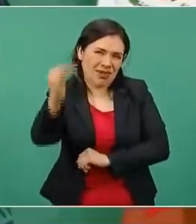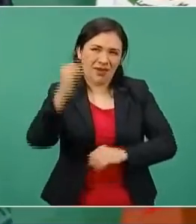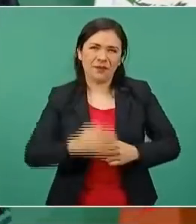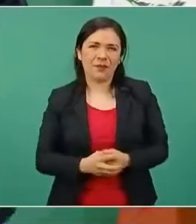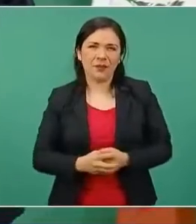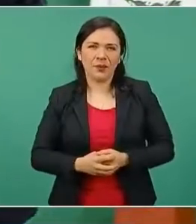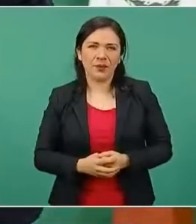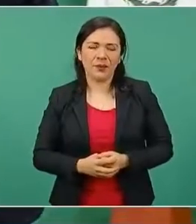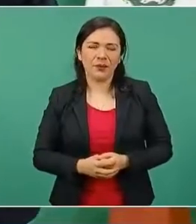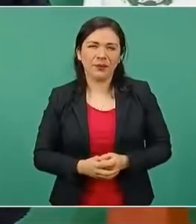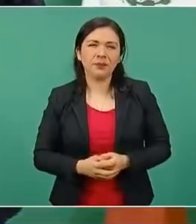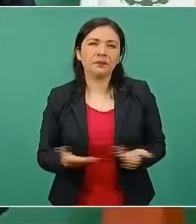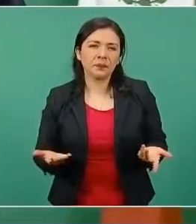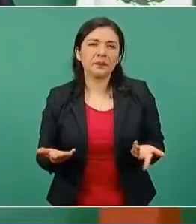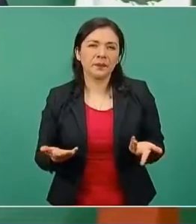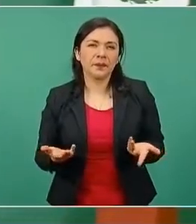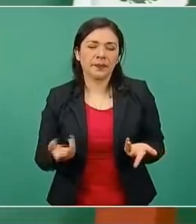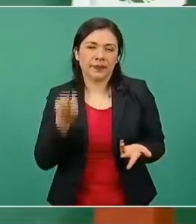las